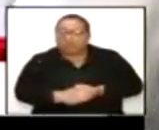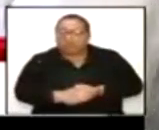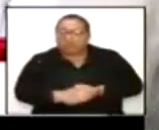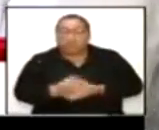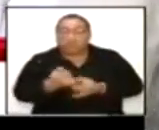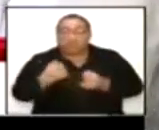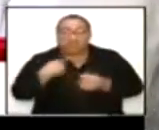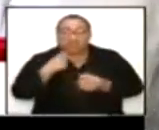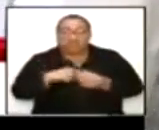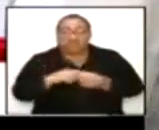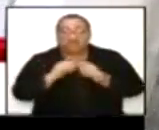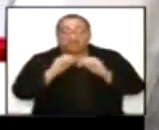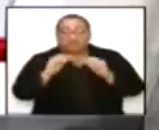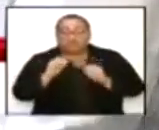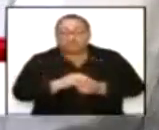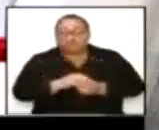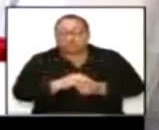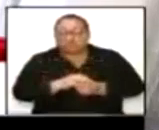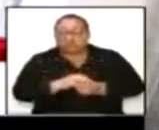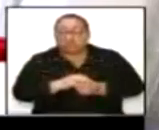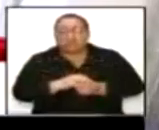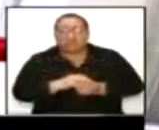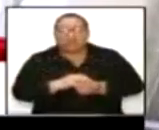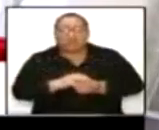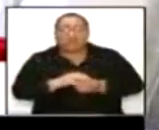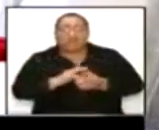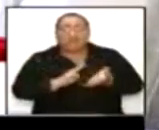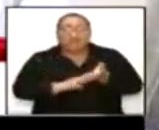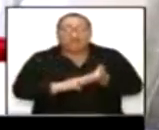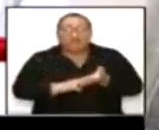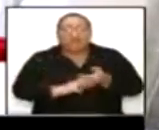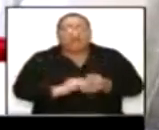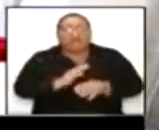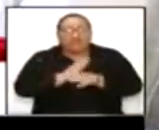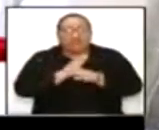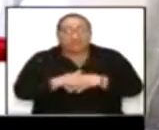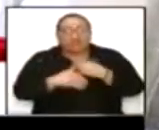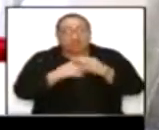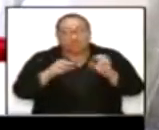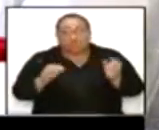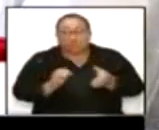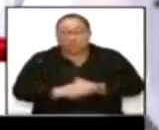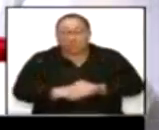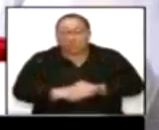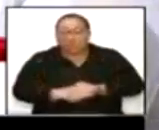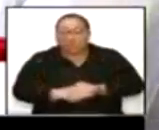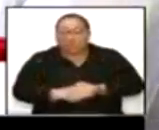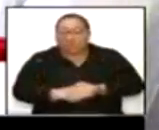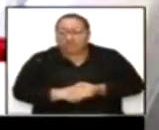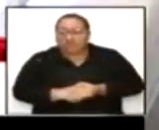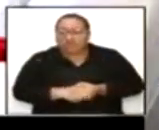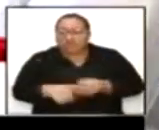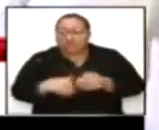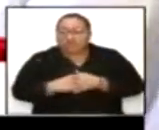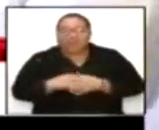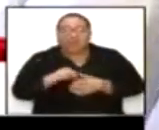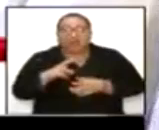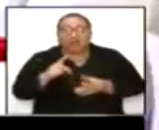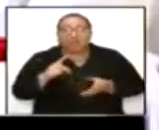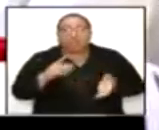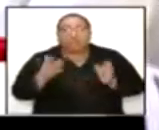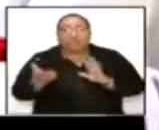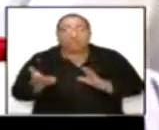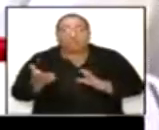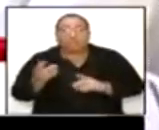esta participación invocando que la Defensoría del Pueblo defienda pues al pueblo. En el pueblo no todos son pro muerte, pro